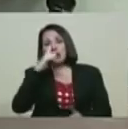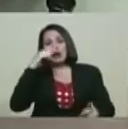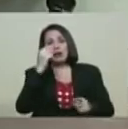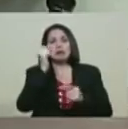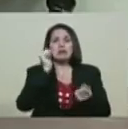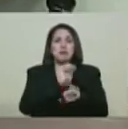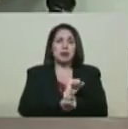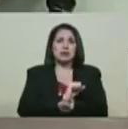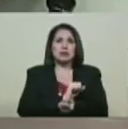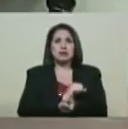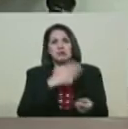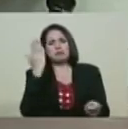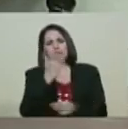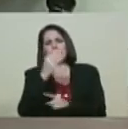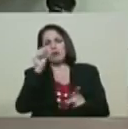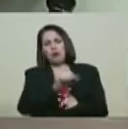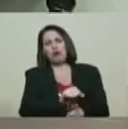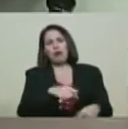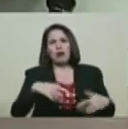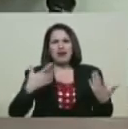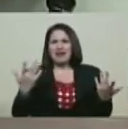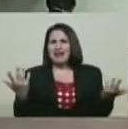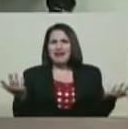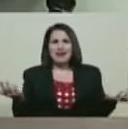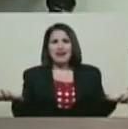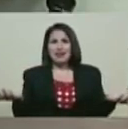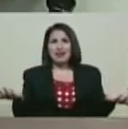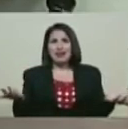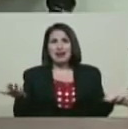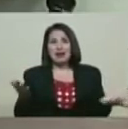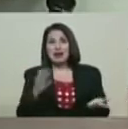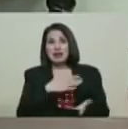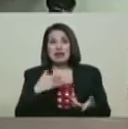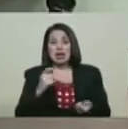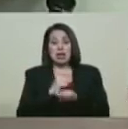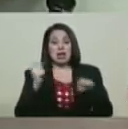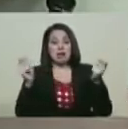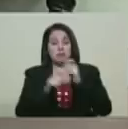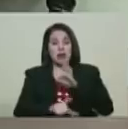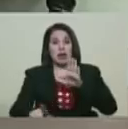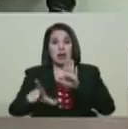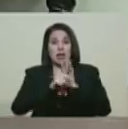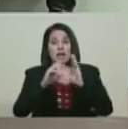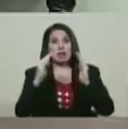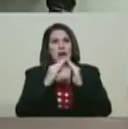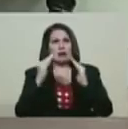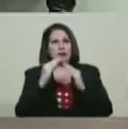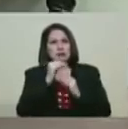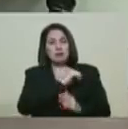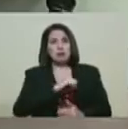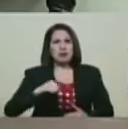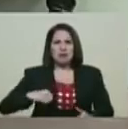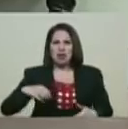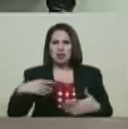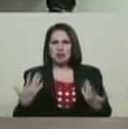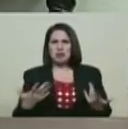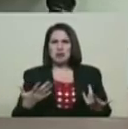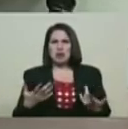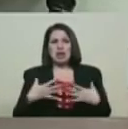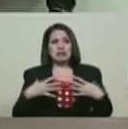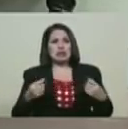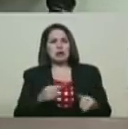detener, que me iban a derrocar. Trataron de cambiar la ley de vivienda para privatizar la vivienda. Trataron de privatizar la